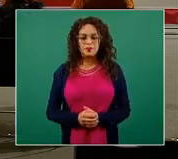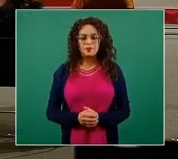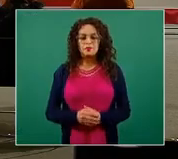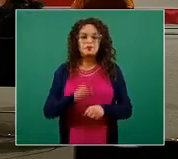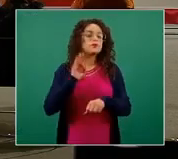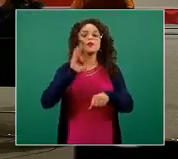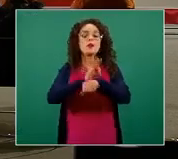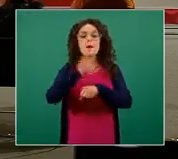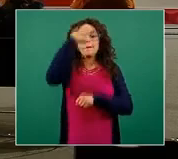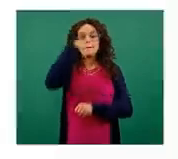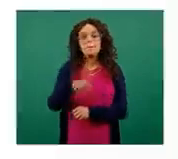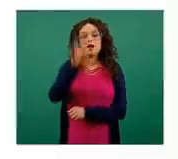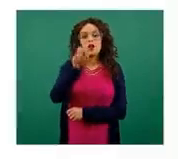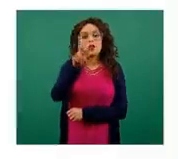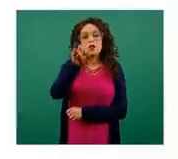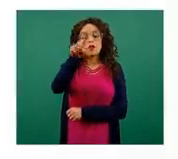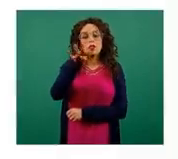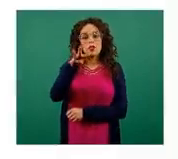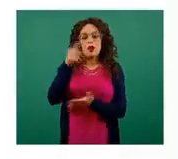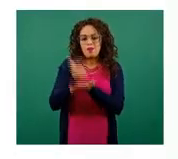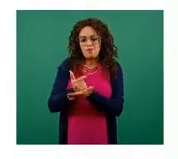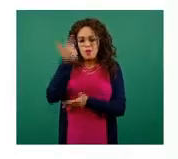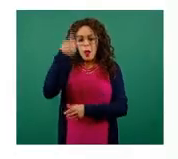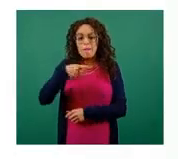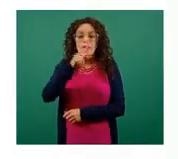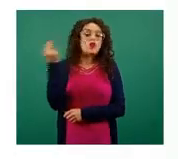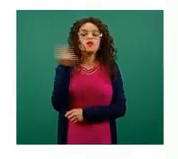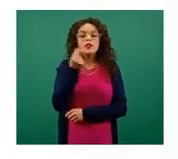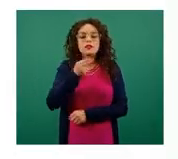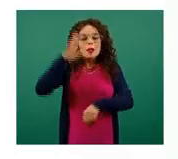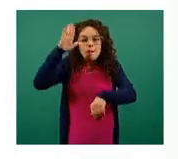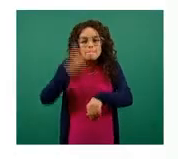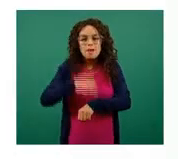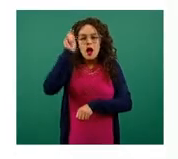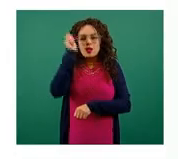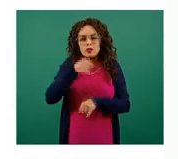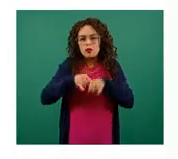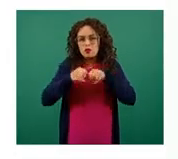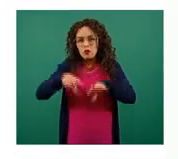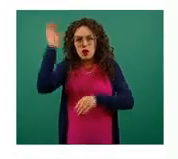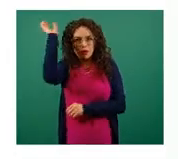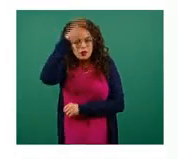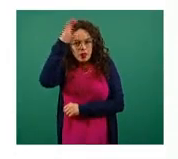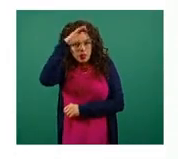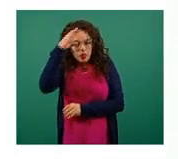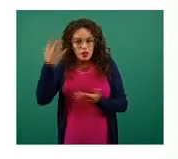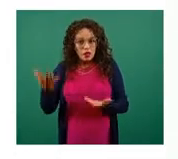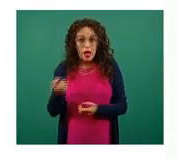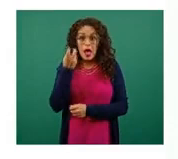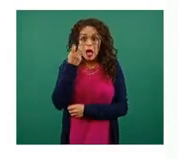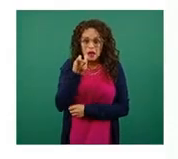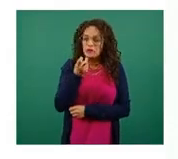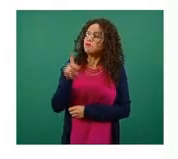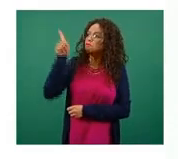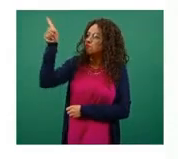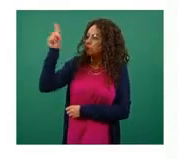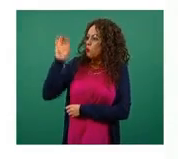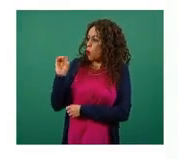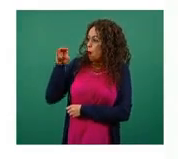con mayor evidencia científica. En vista de todo esto, la Organización Mundial de la